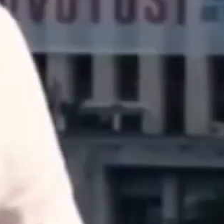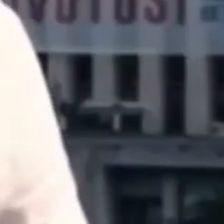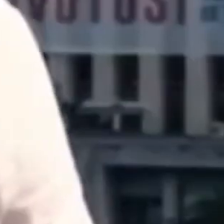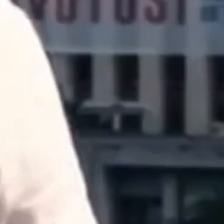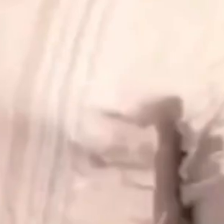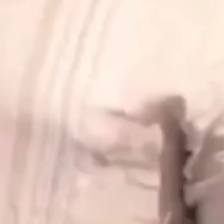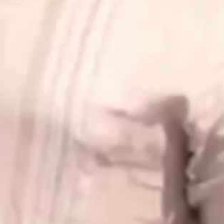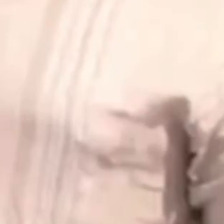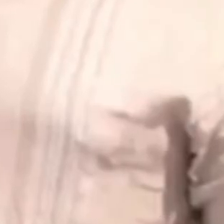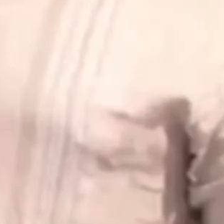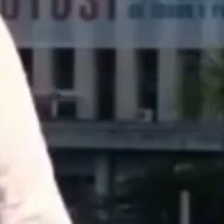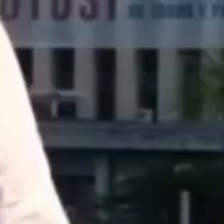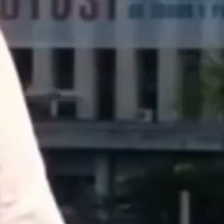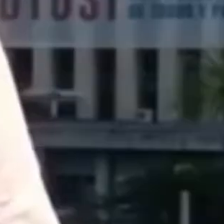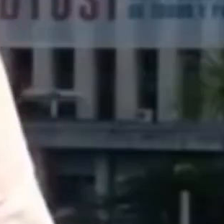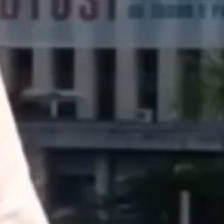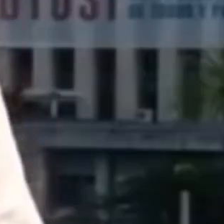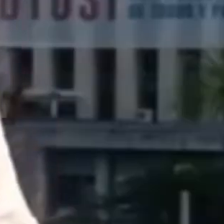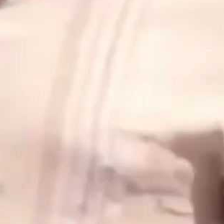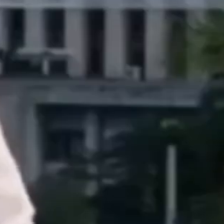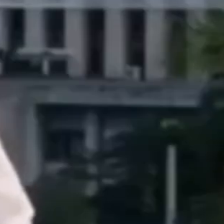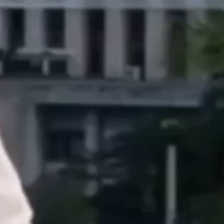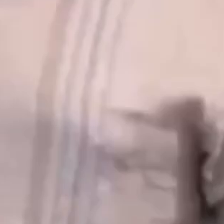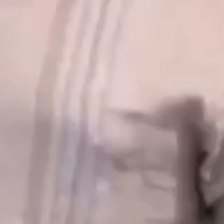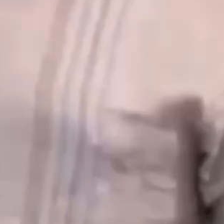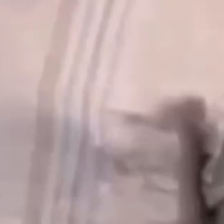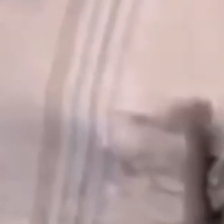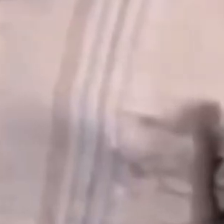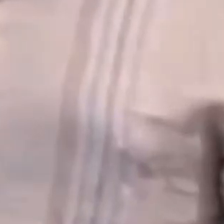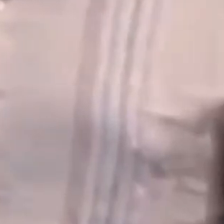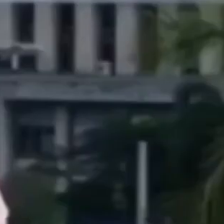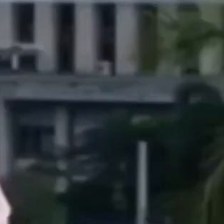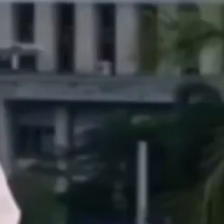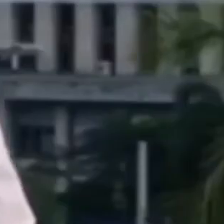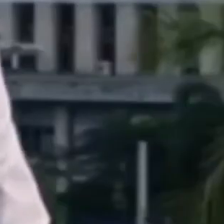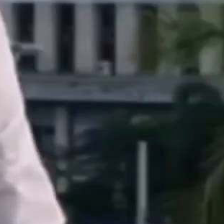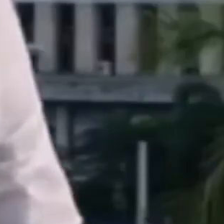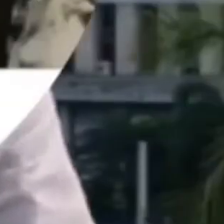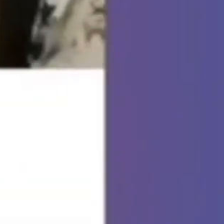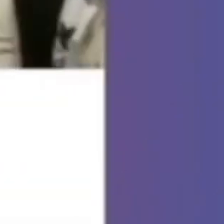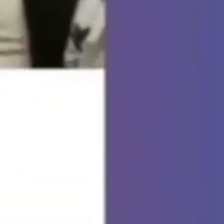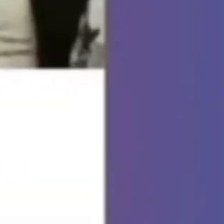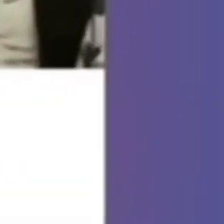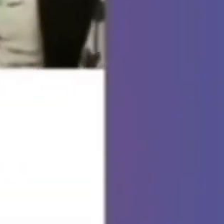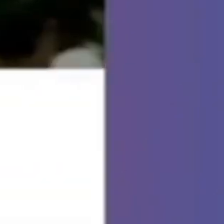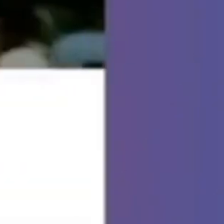Sí por Cuba, sí por la patria, sí por la revolución, todos somos una misma cosa, todos somos Cuba.